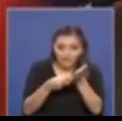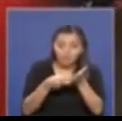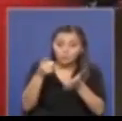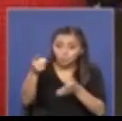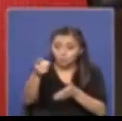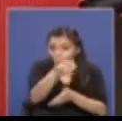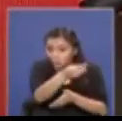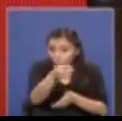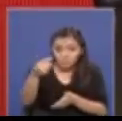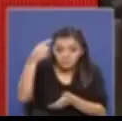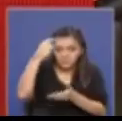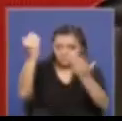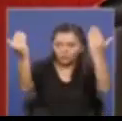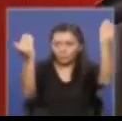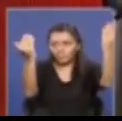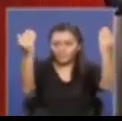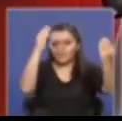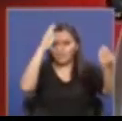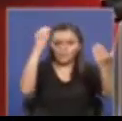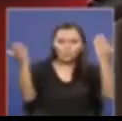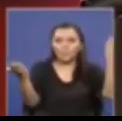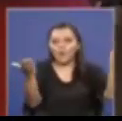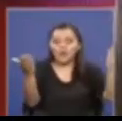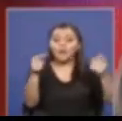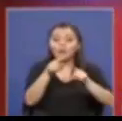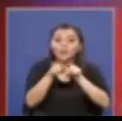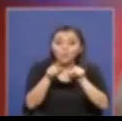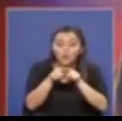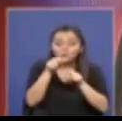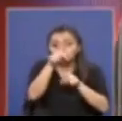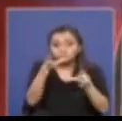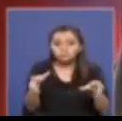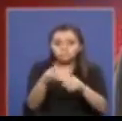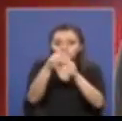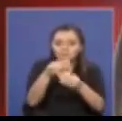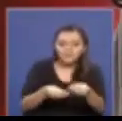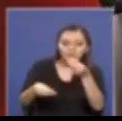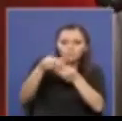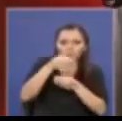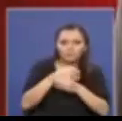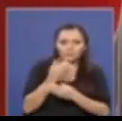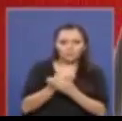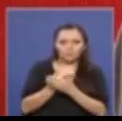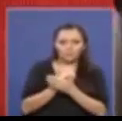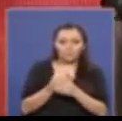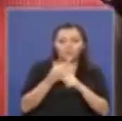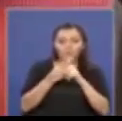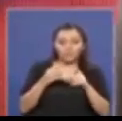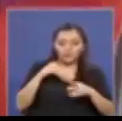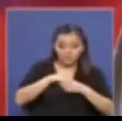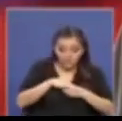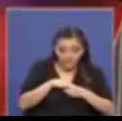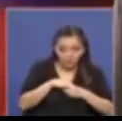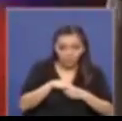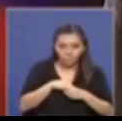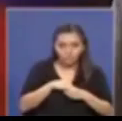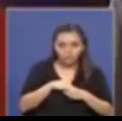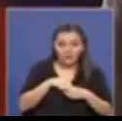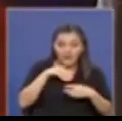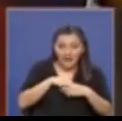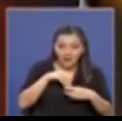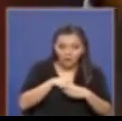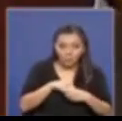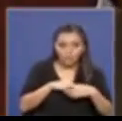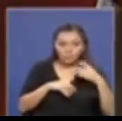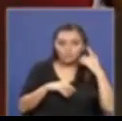hecho son de altísima eficiencia, incluso retorno financiero, pero no explícito, ahorro, ¿no? En términos